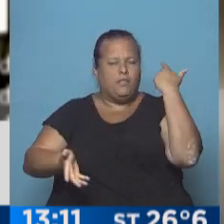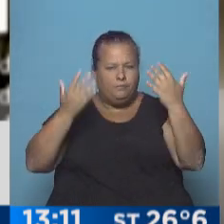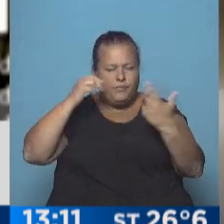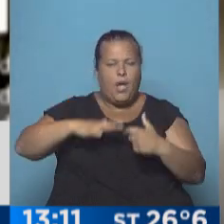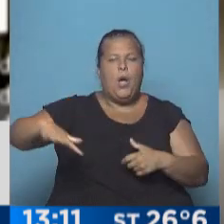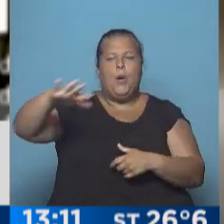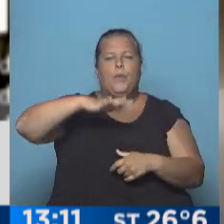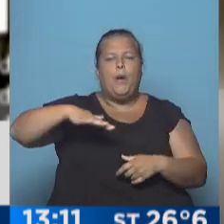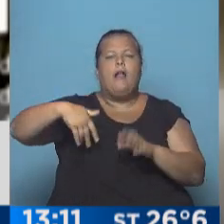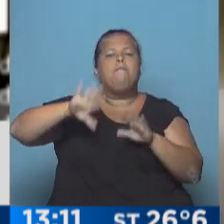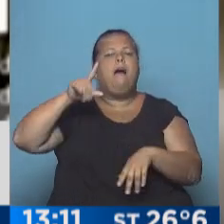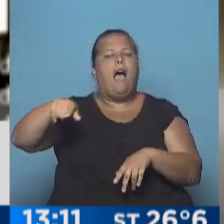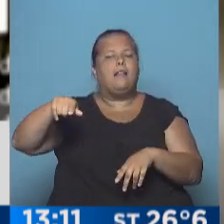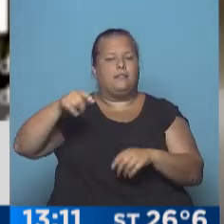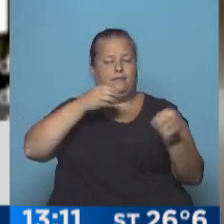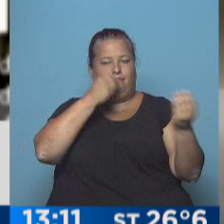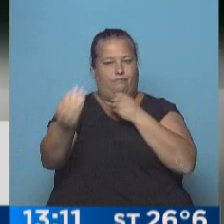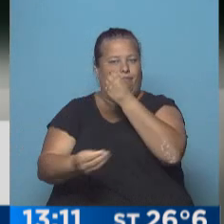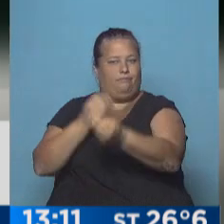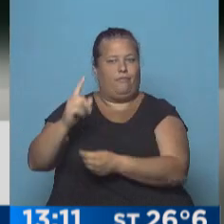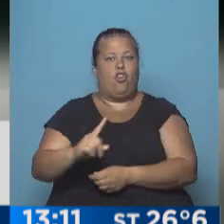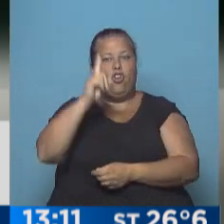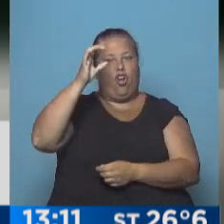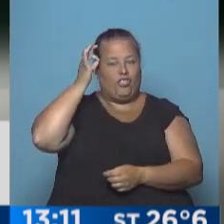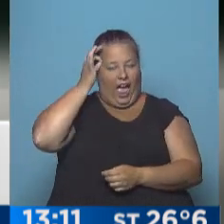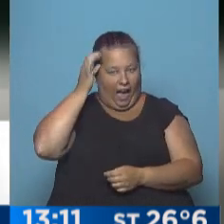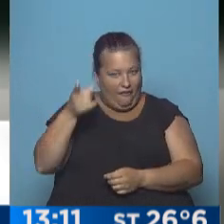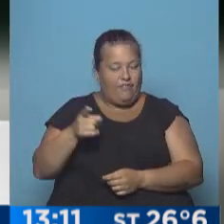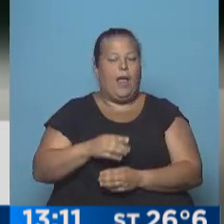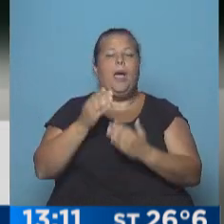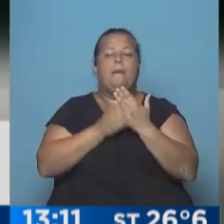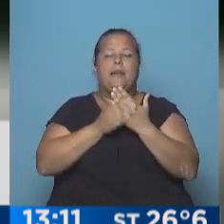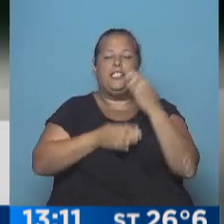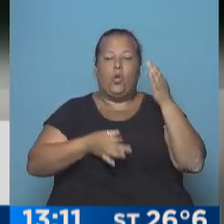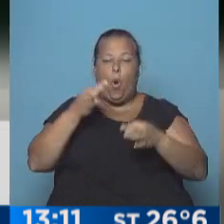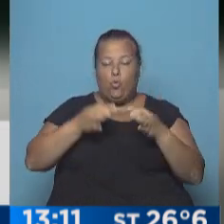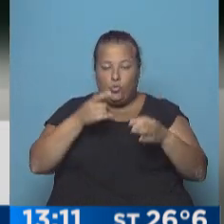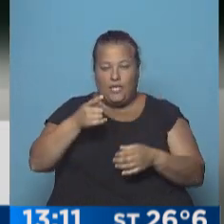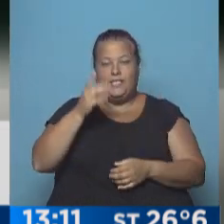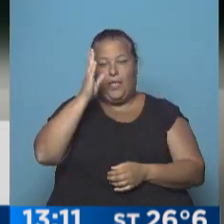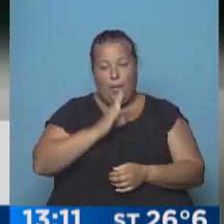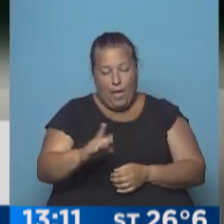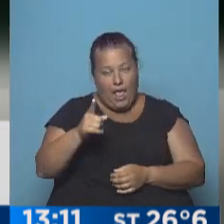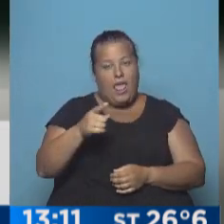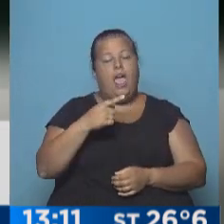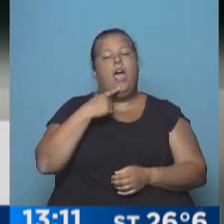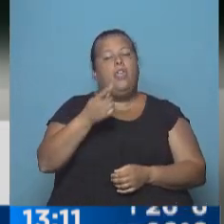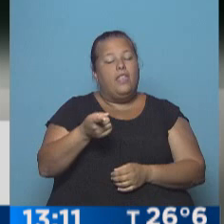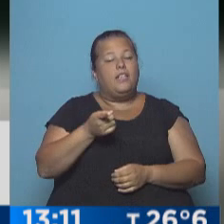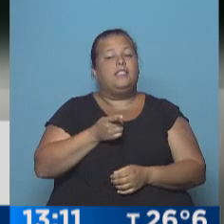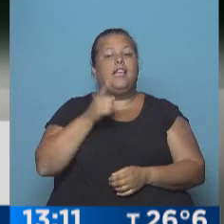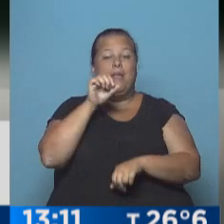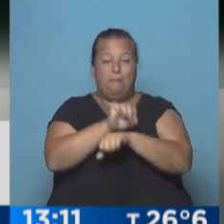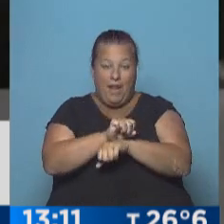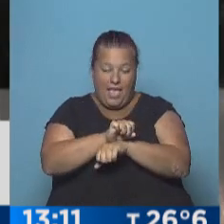en un barrio habitado principalmente por inmigrantes del norte de África. El ministro de Justicia belga, Koen Grens, precisó que el